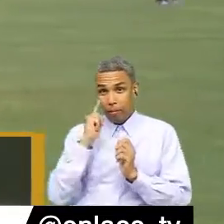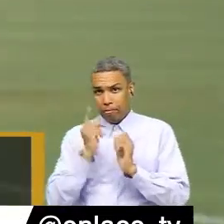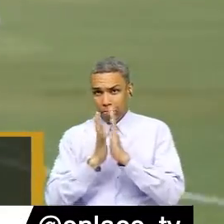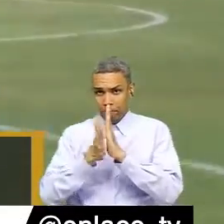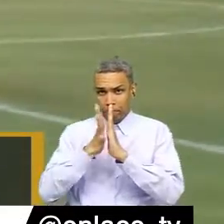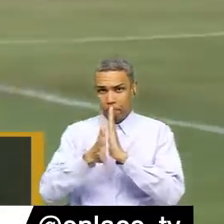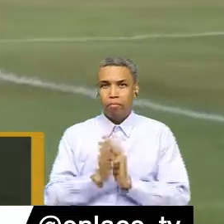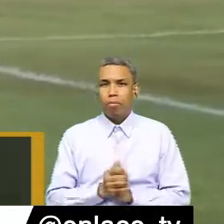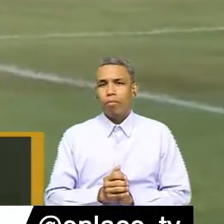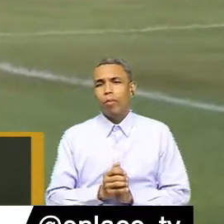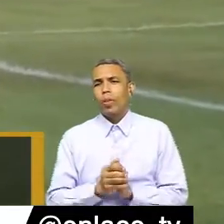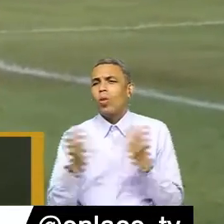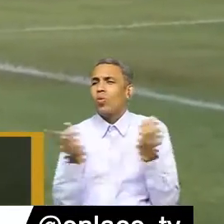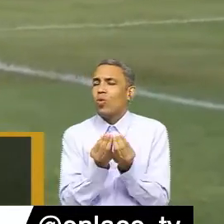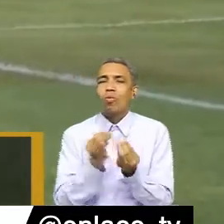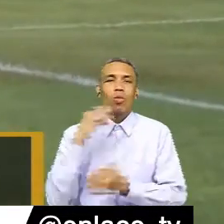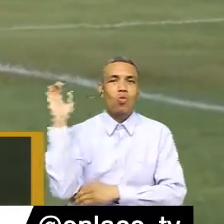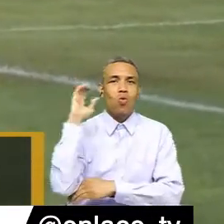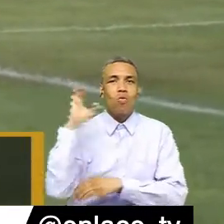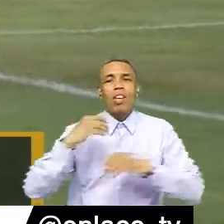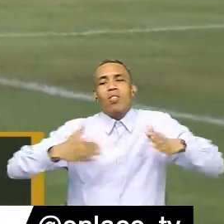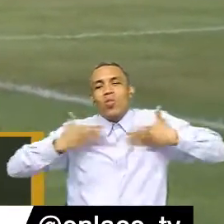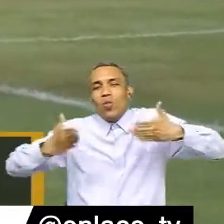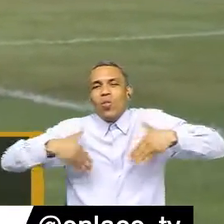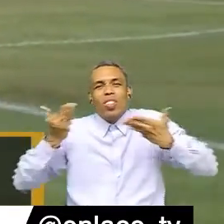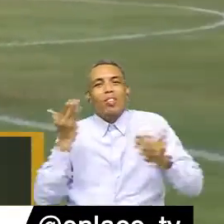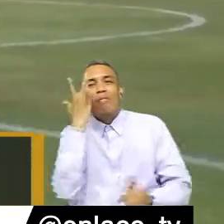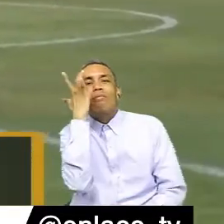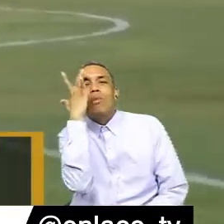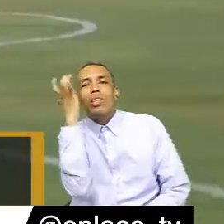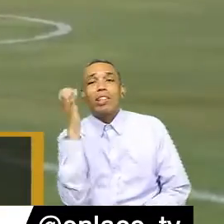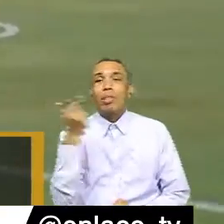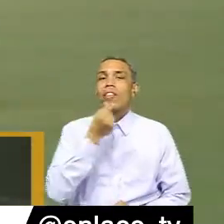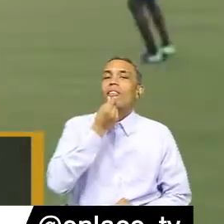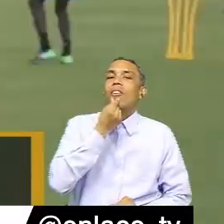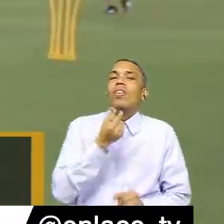todos felices del retorno de falcao